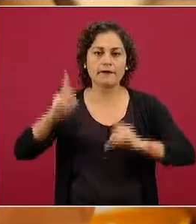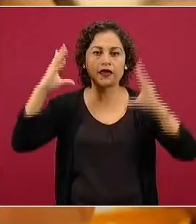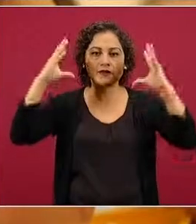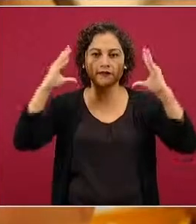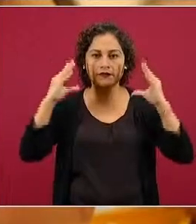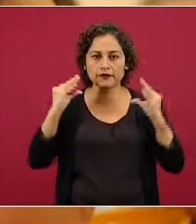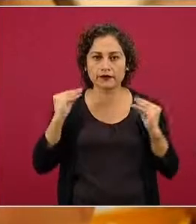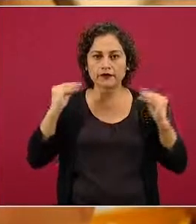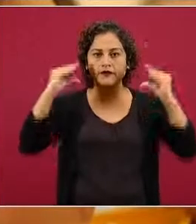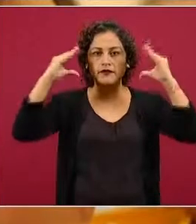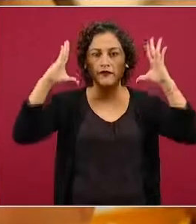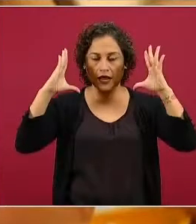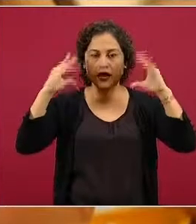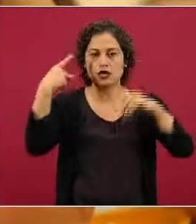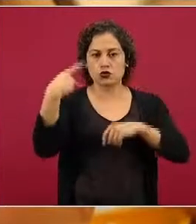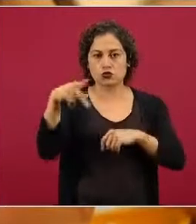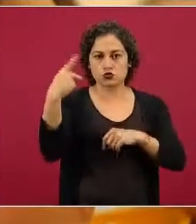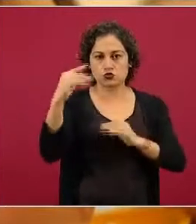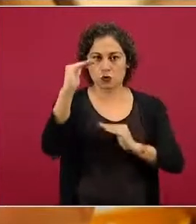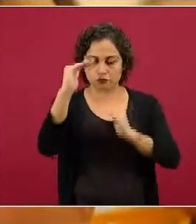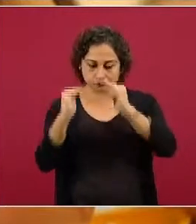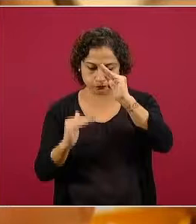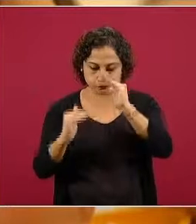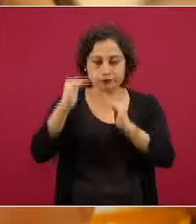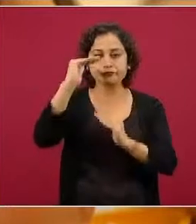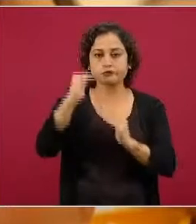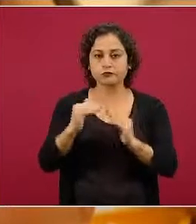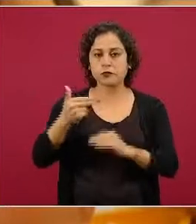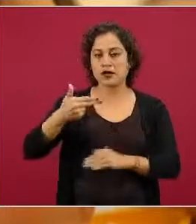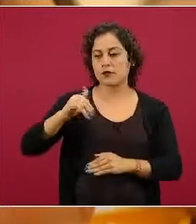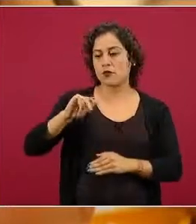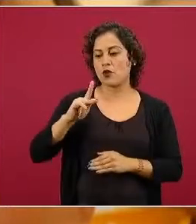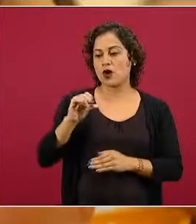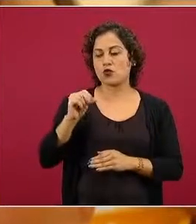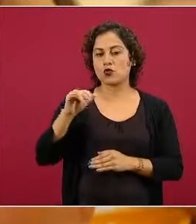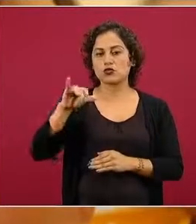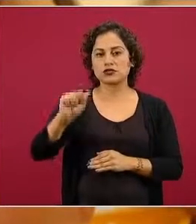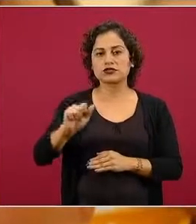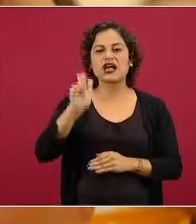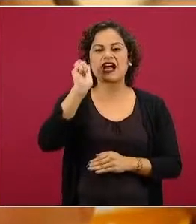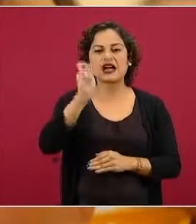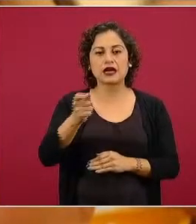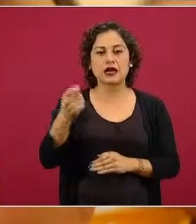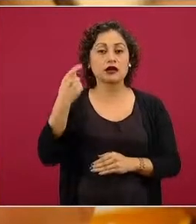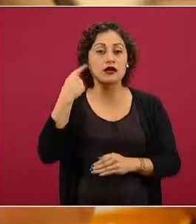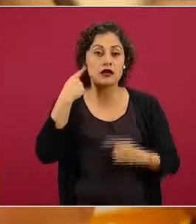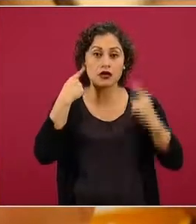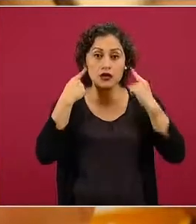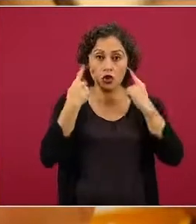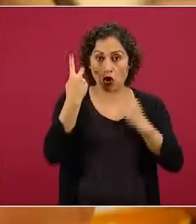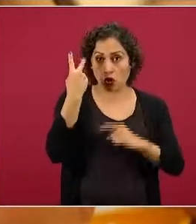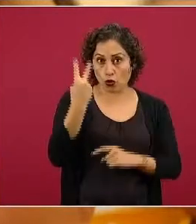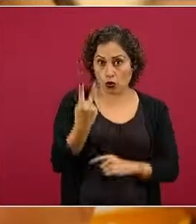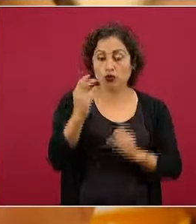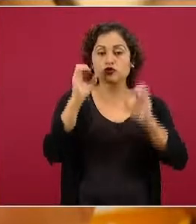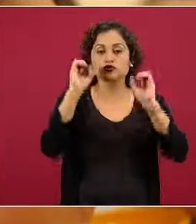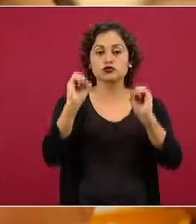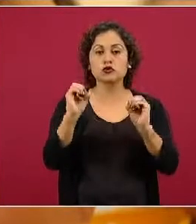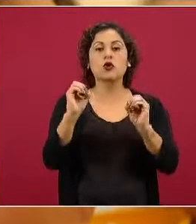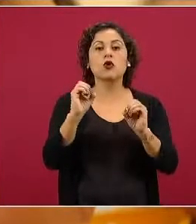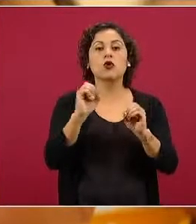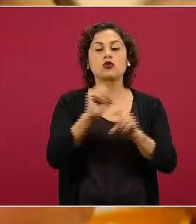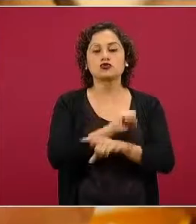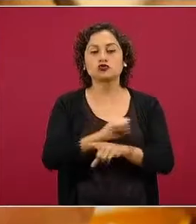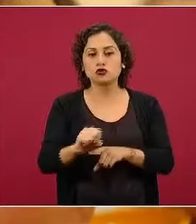acuerdo con su hipoacusia. Hipoacusia puede ser bilateral, o sea, de ambos oídos, puede ser leve,